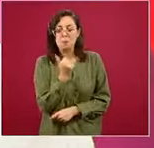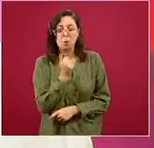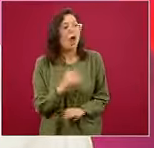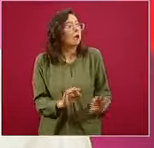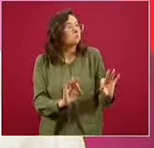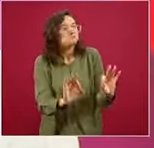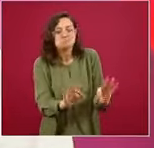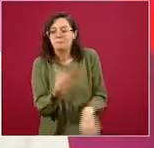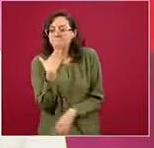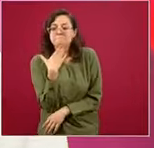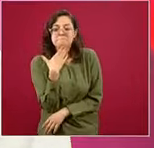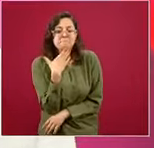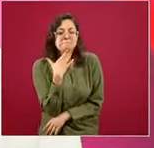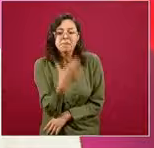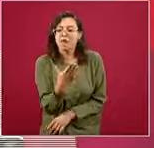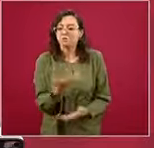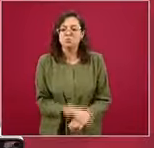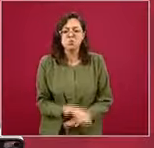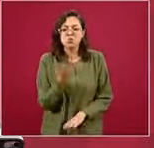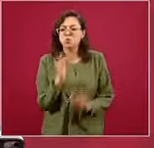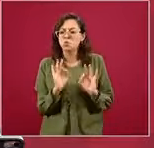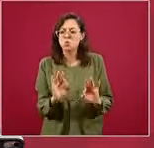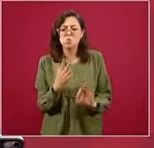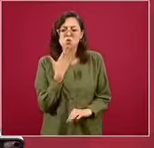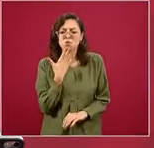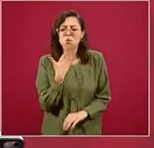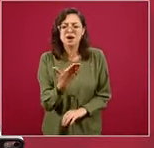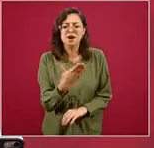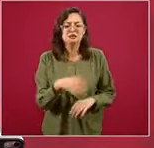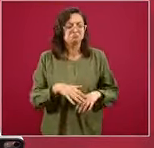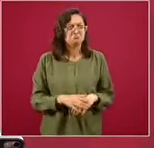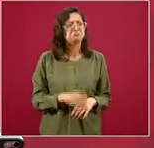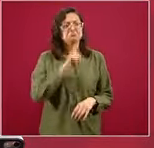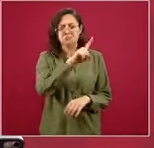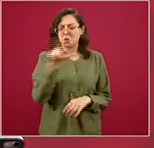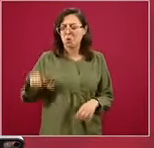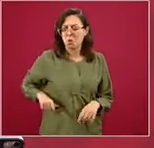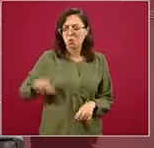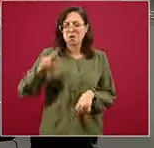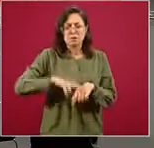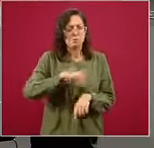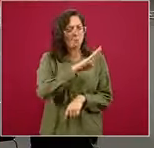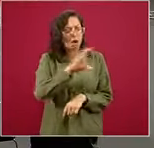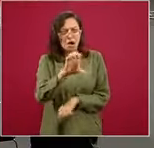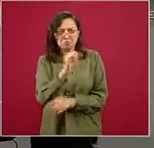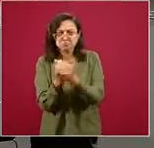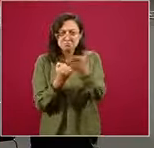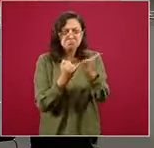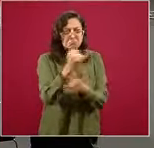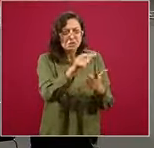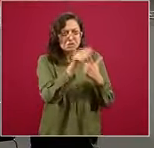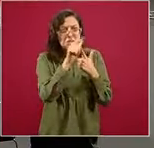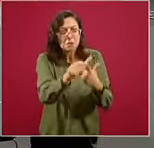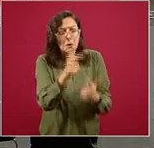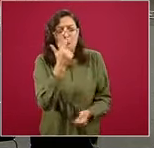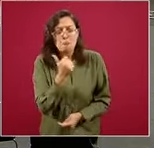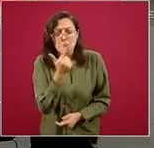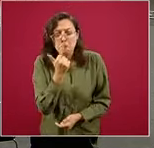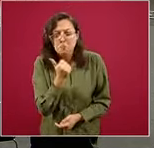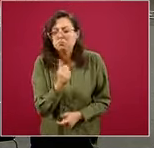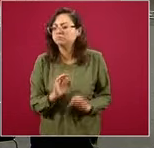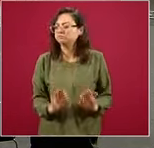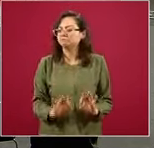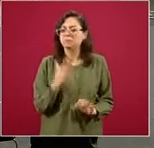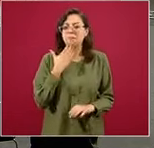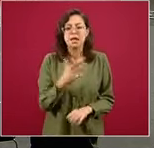Excelente, nos parece excelente decisión la que hace el gobierno de Baja California, su gobernador, su